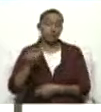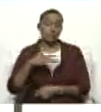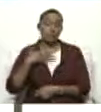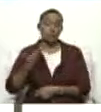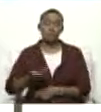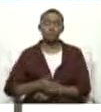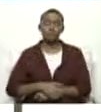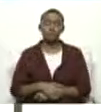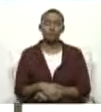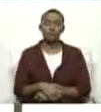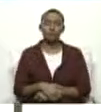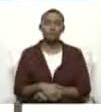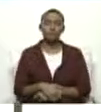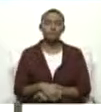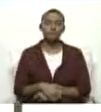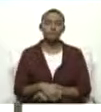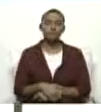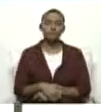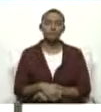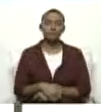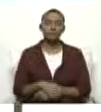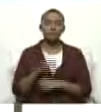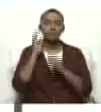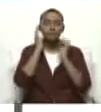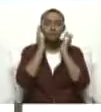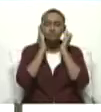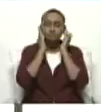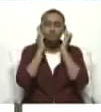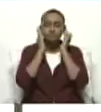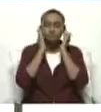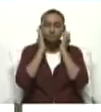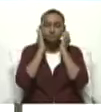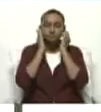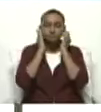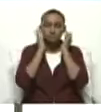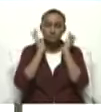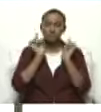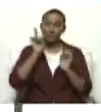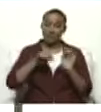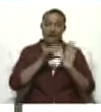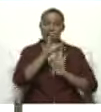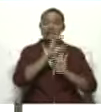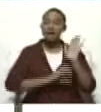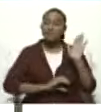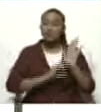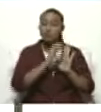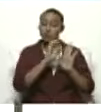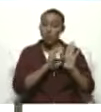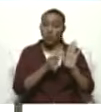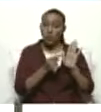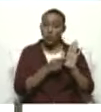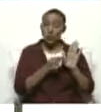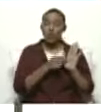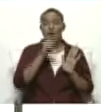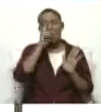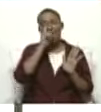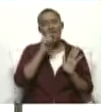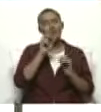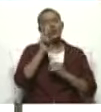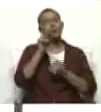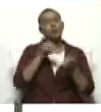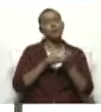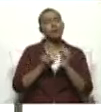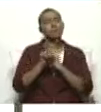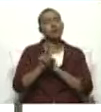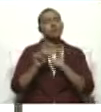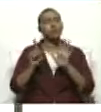También quiero referirme a que, en relación al capítulo sugerido por nosotros en el año 2021... con la propuesta